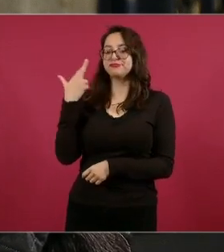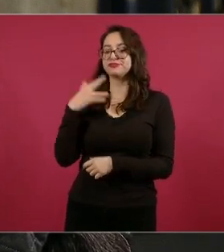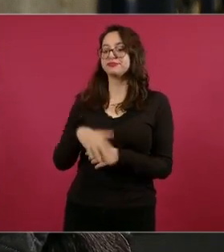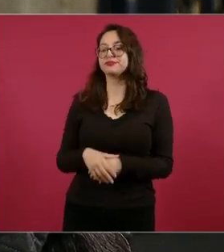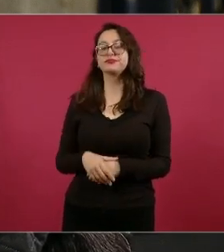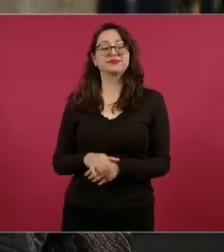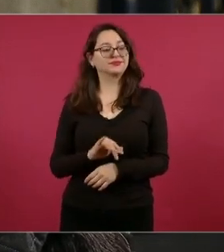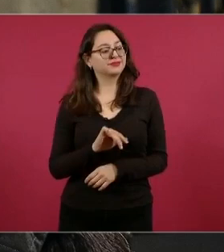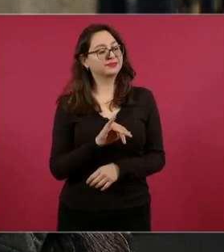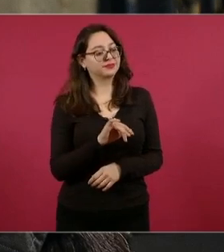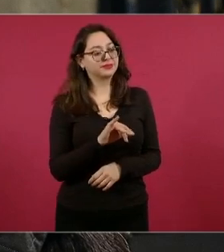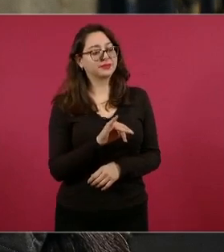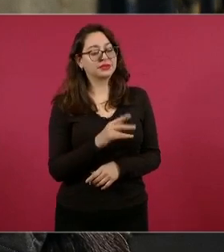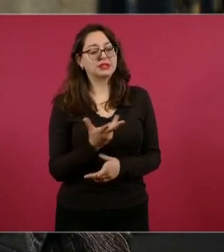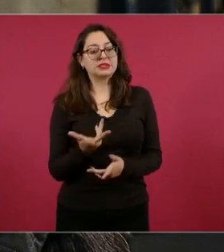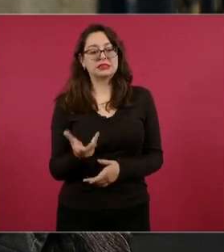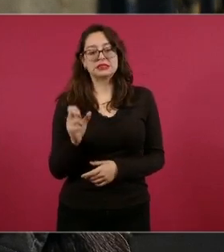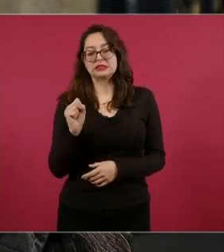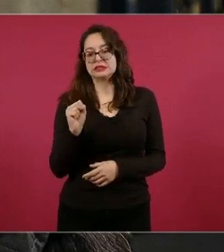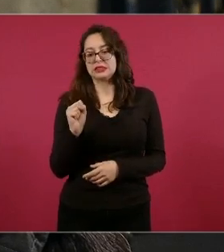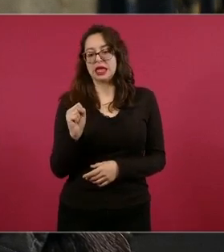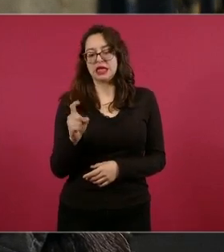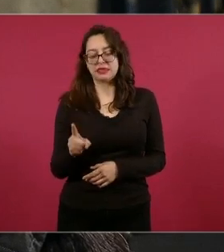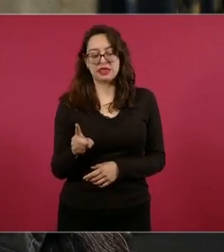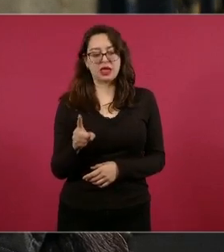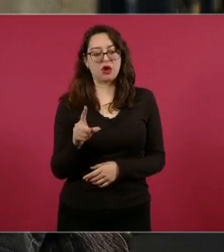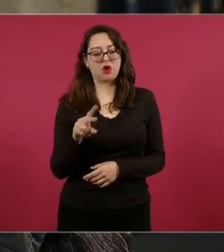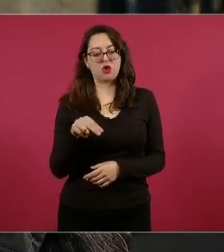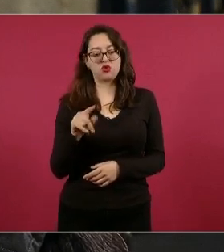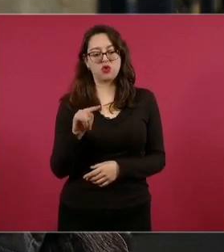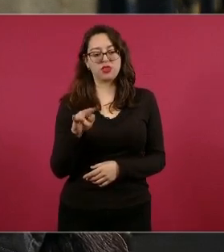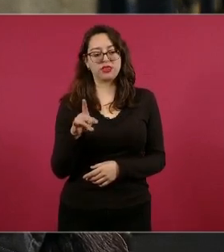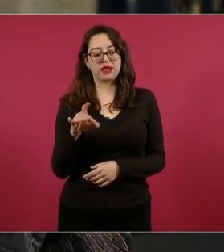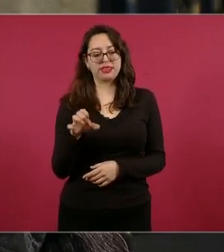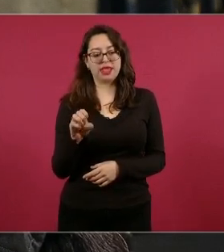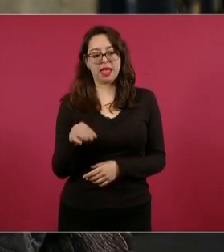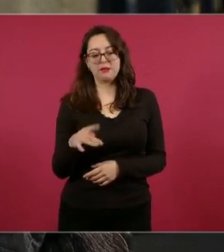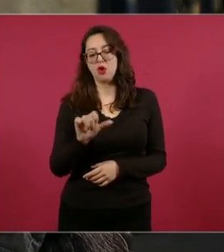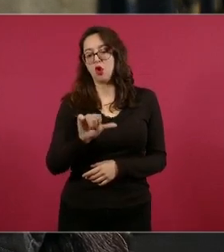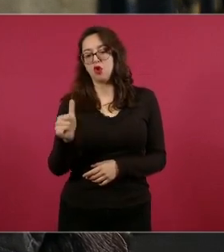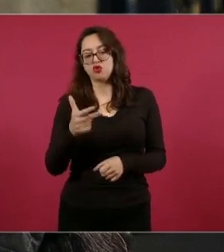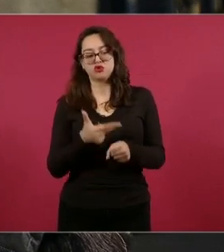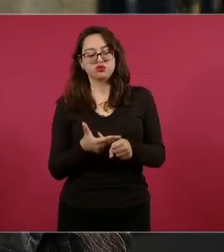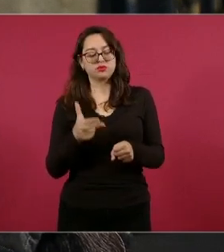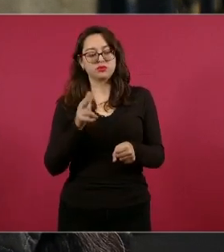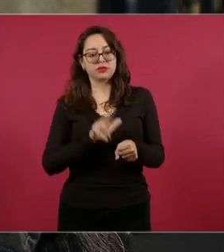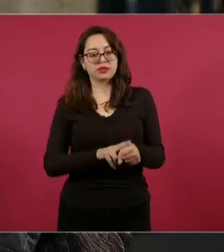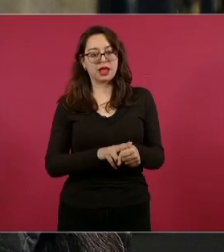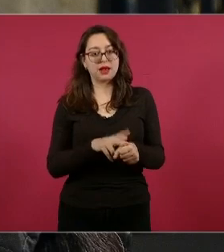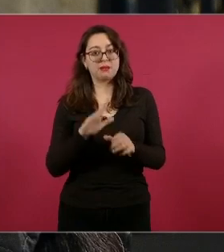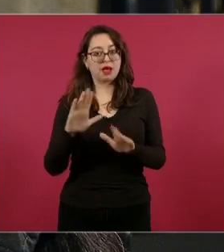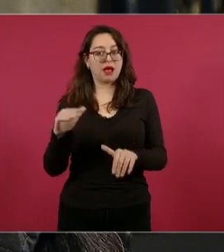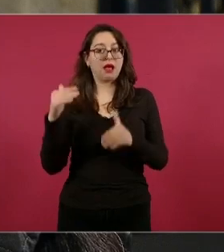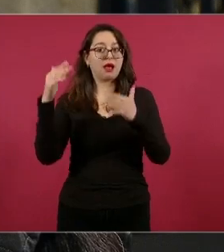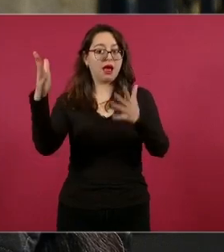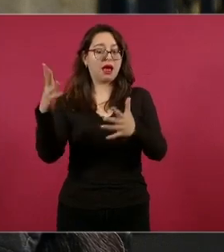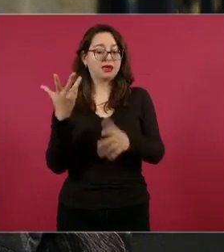San Diego, en Notre Dame, y no recuerdo qué otro hospital, pero me dijo que era del lado